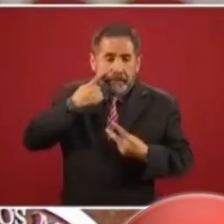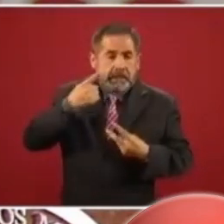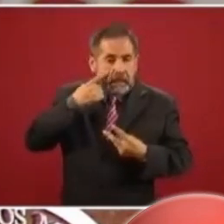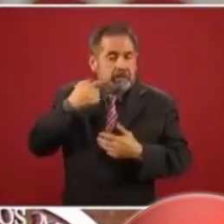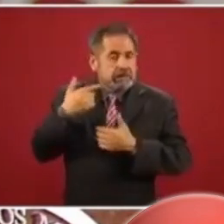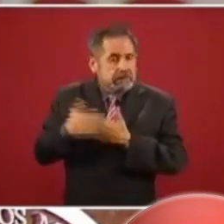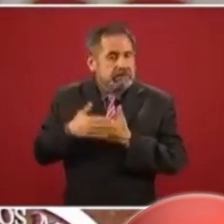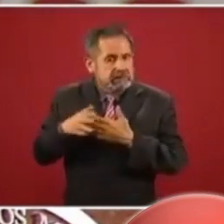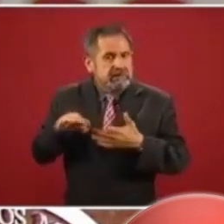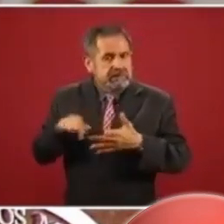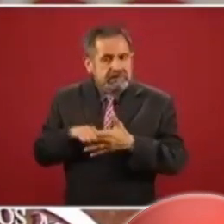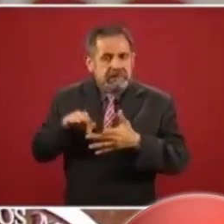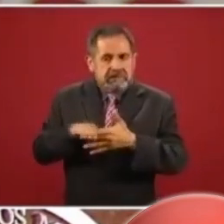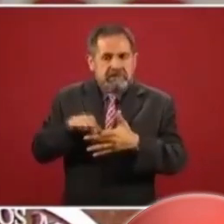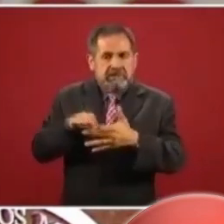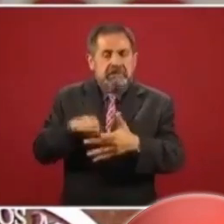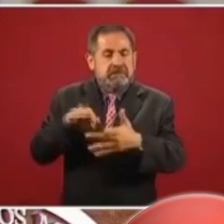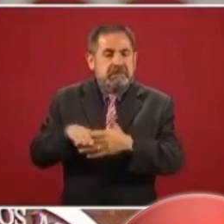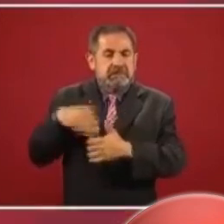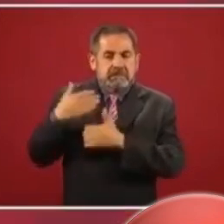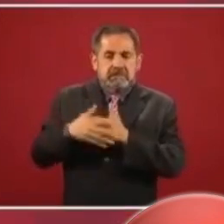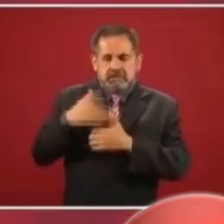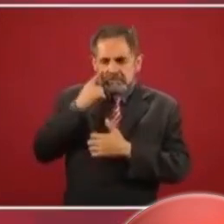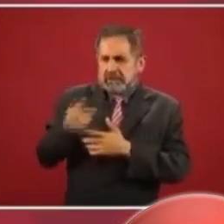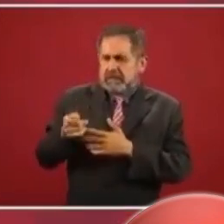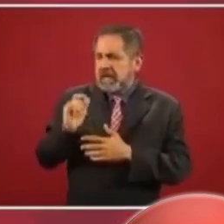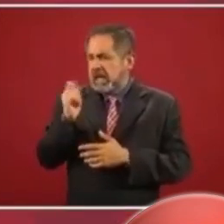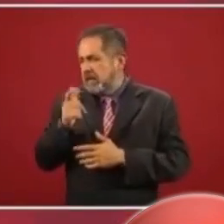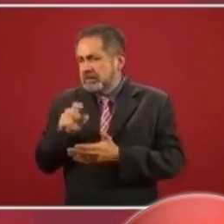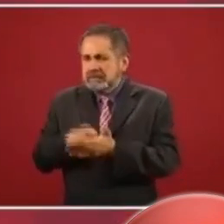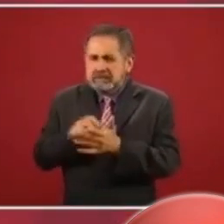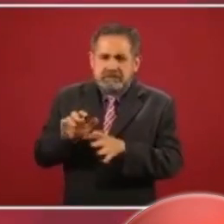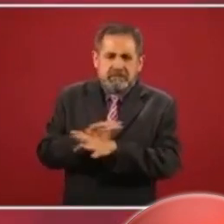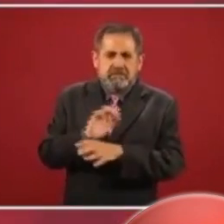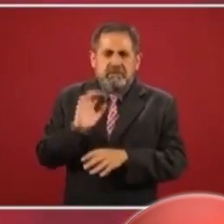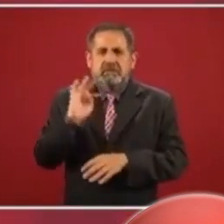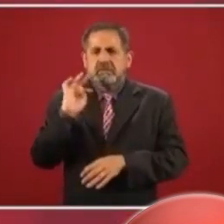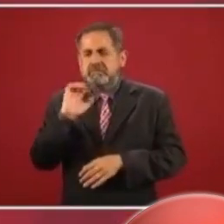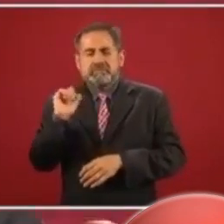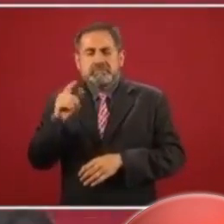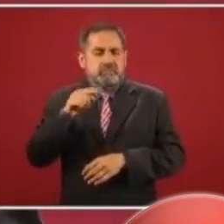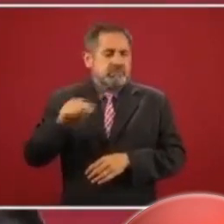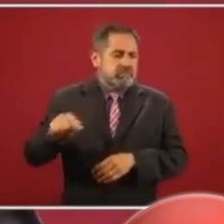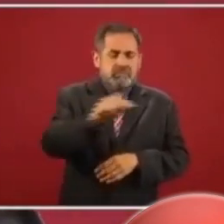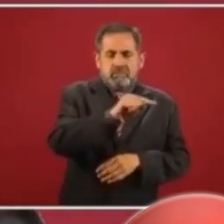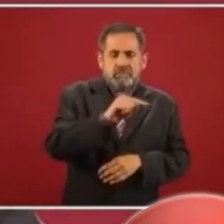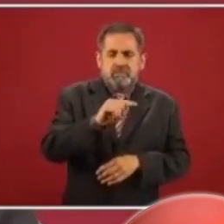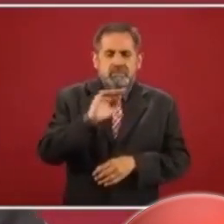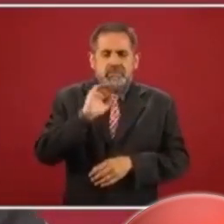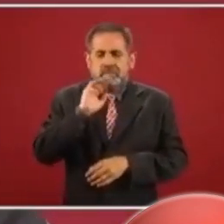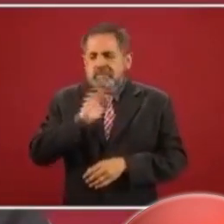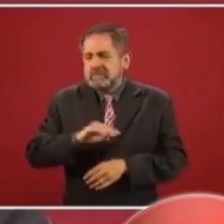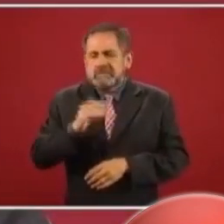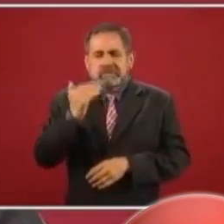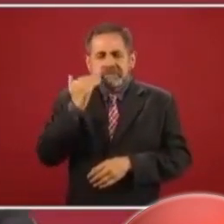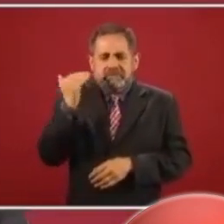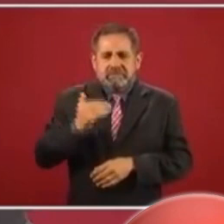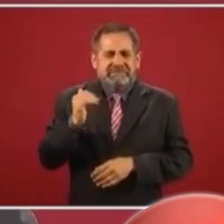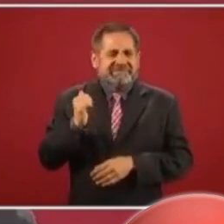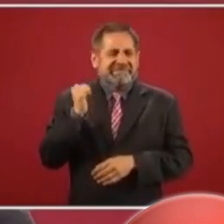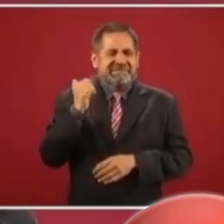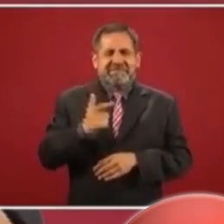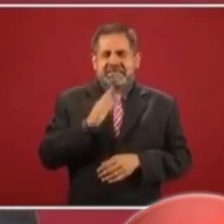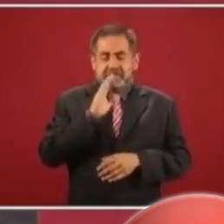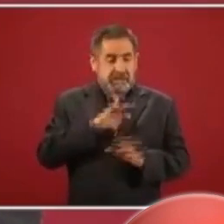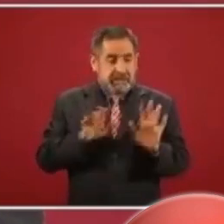de manera muy constante para poder corregir cuando alguna de las funciones de una oficina de representación,